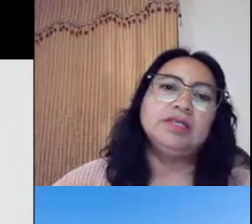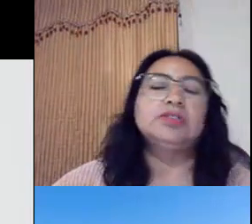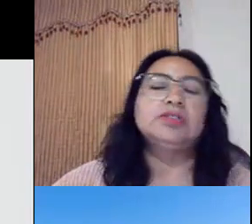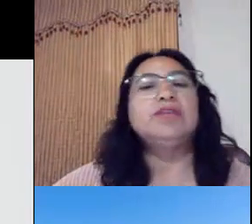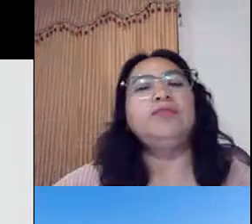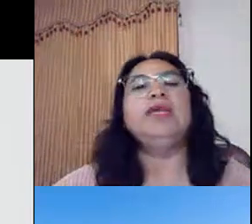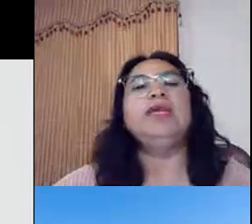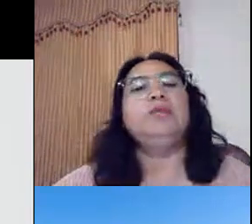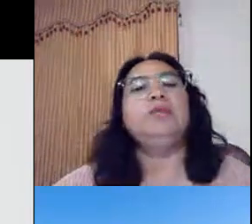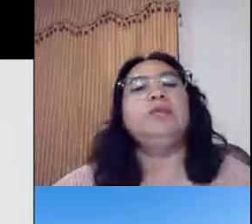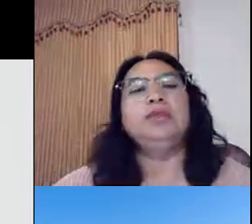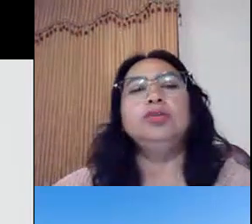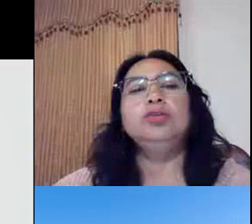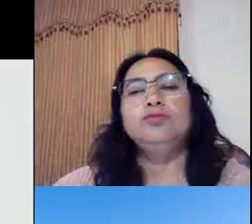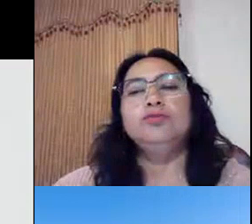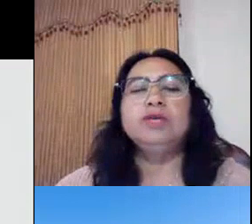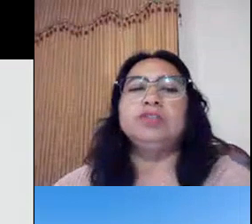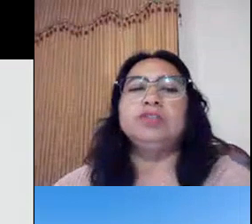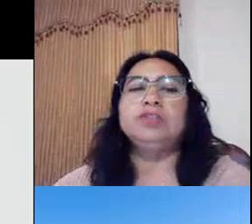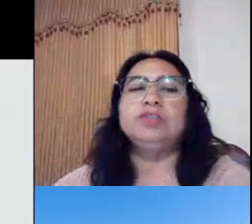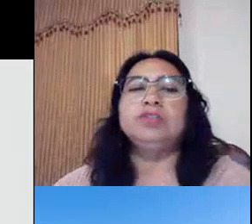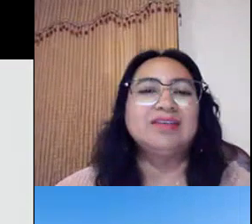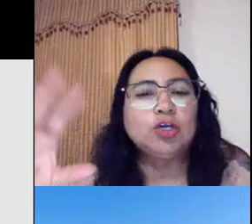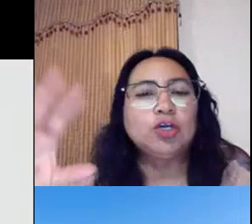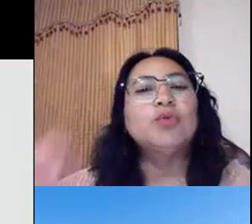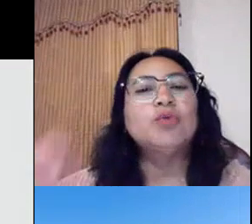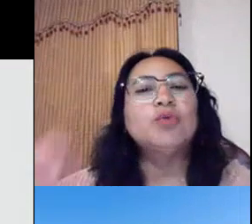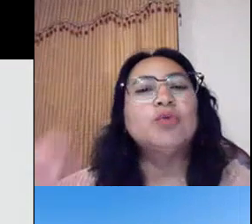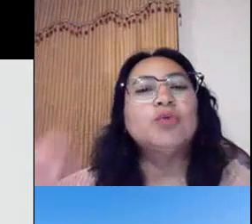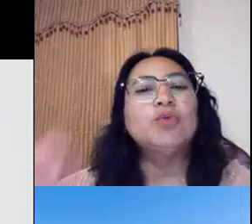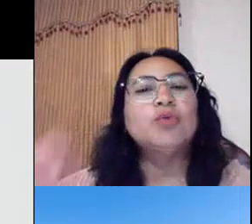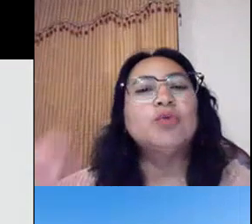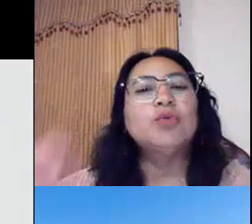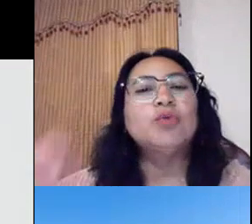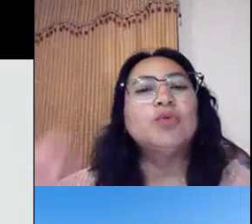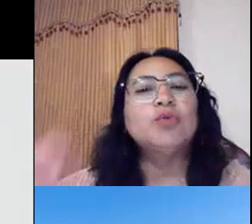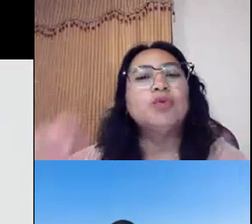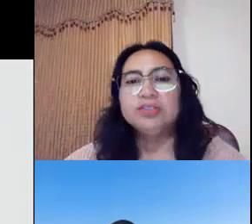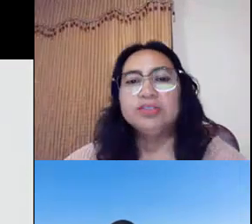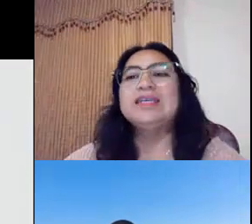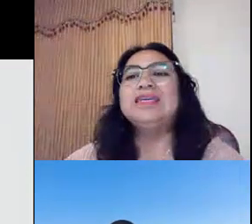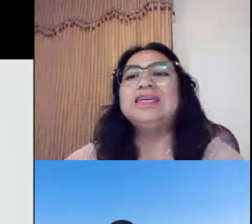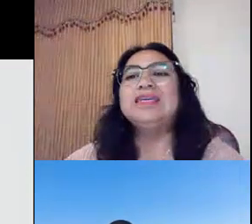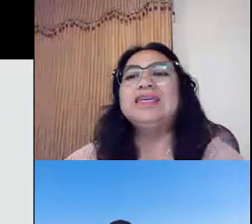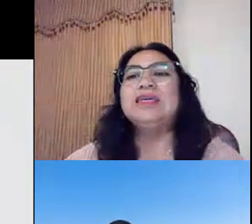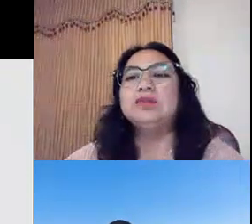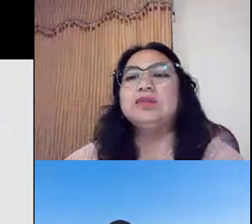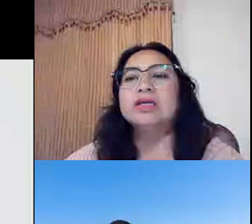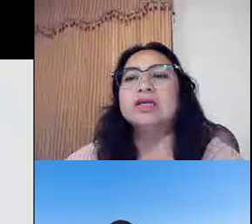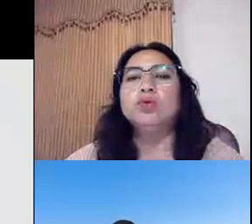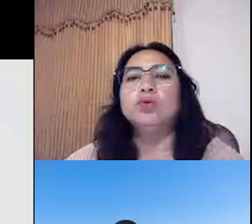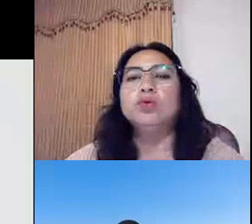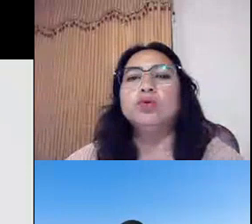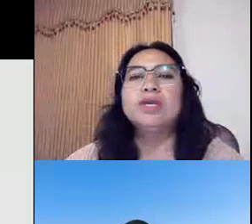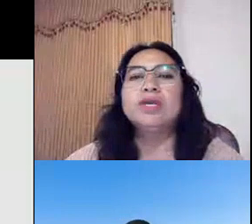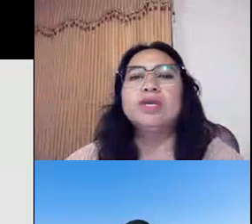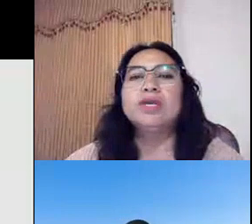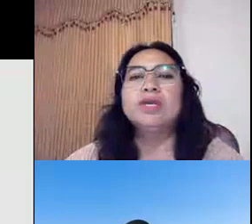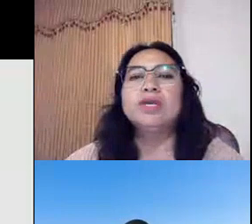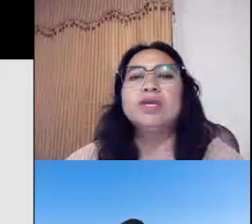inicial y velocidad final, para que no nos confundamos, lo vamos a tratar como velocidad, ¿ya? Entonces aquí, donde dice calcular